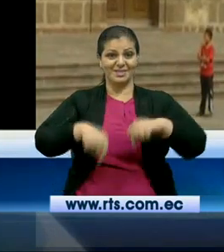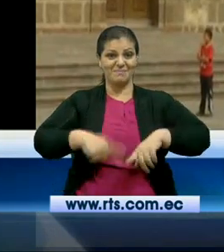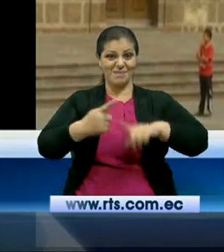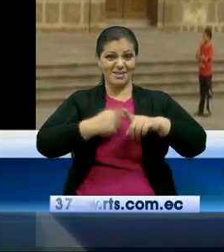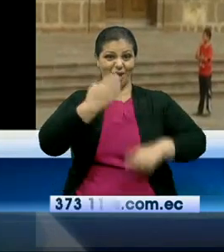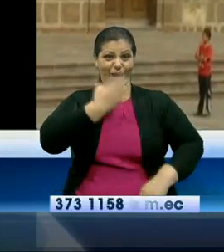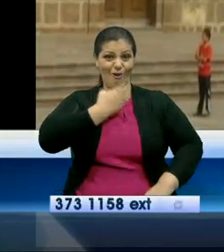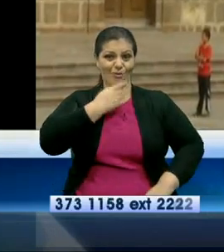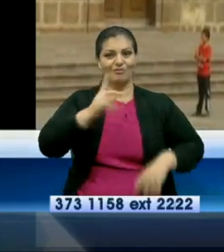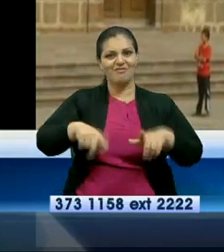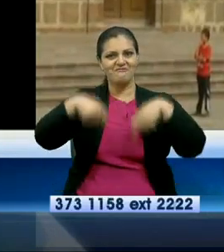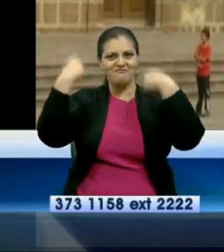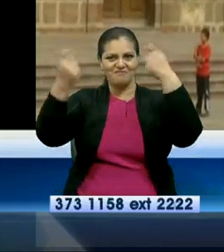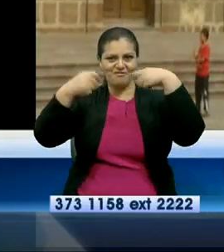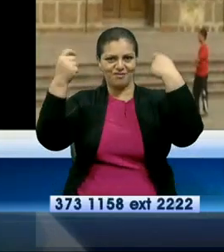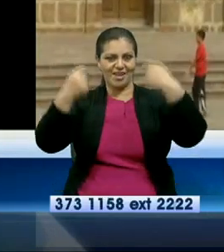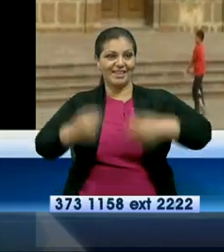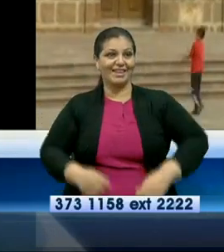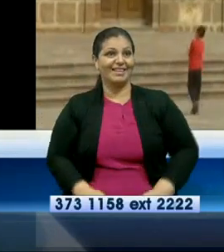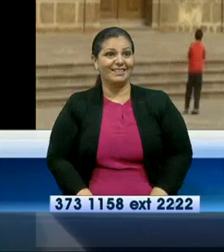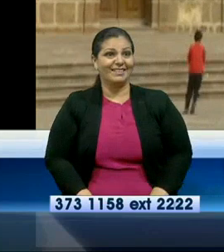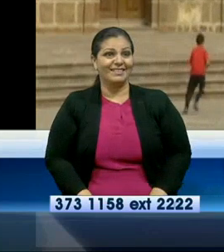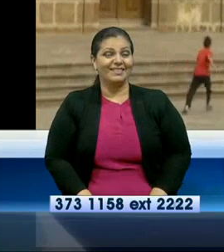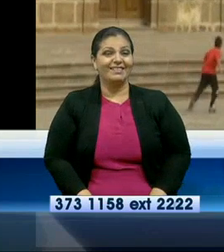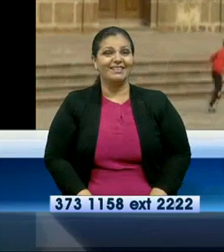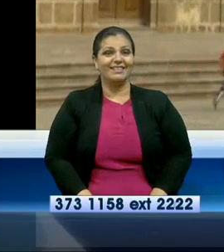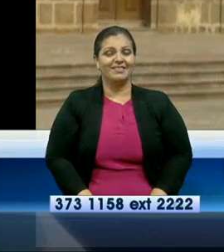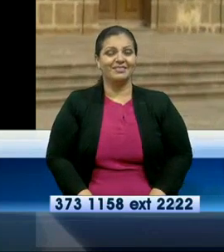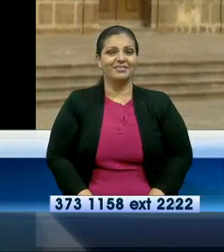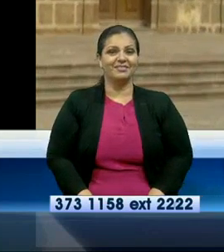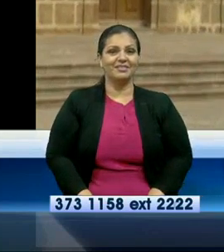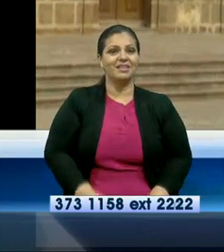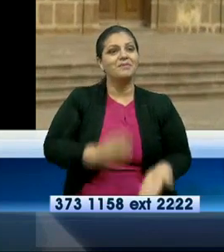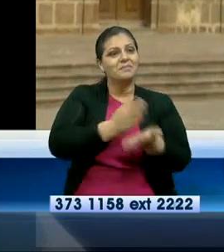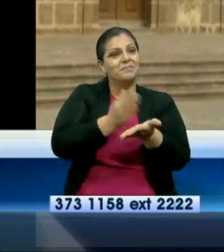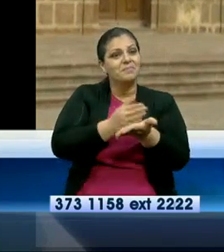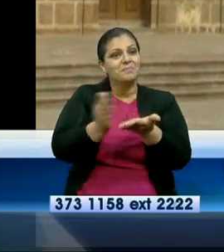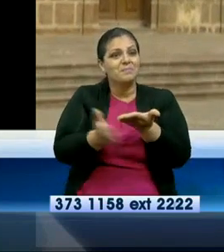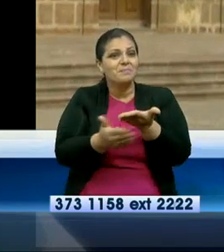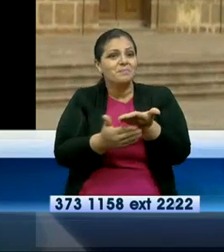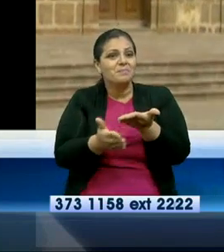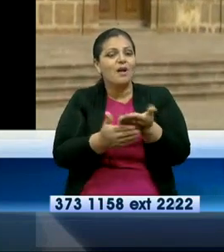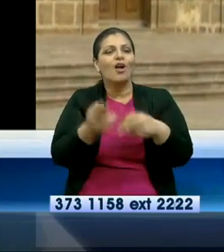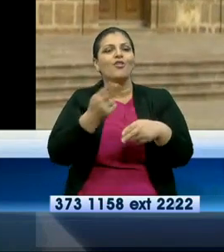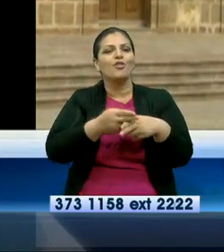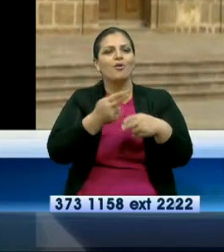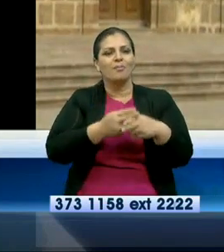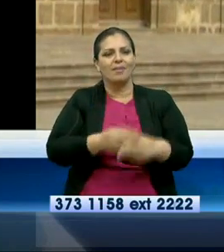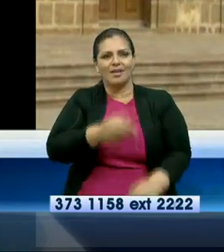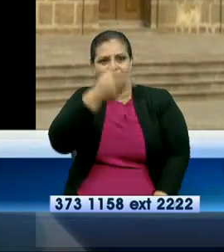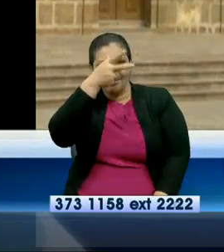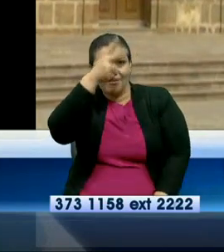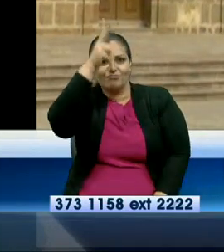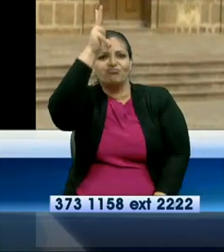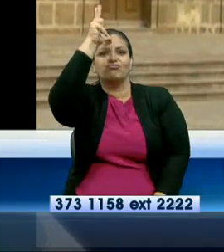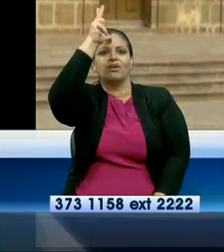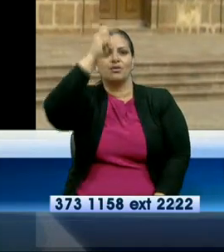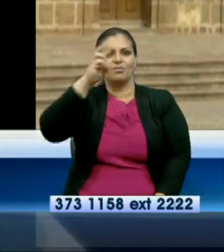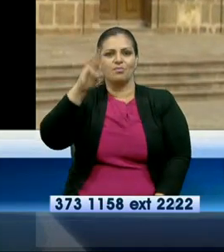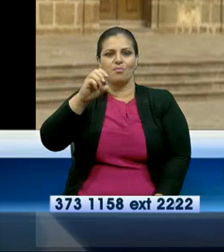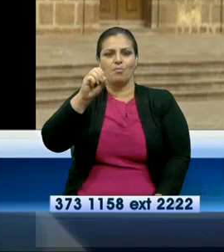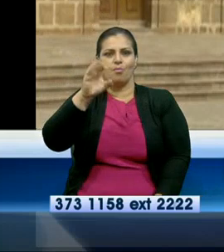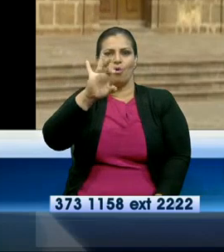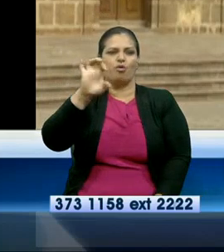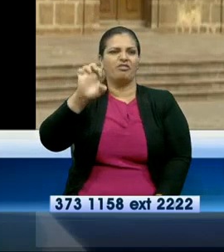el tradicional gallo mote que tenemos, lo hacemos de granos que produce nuestra tierra. Esto es el maíz, esto es el